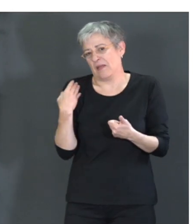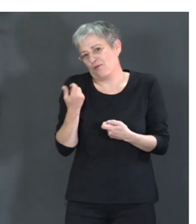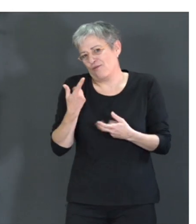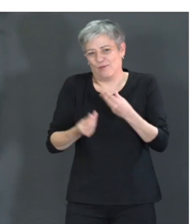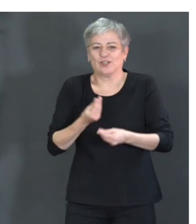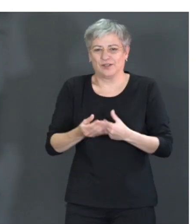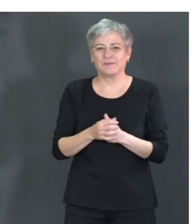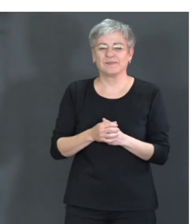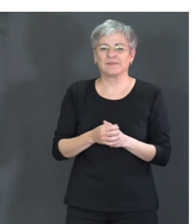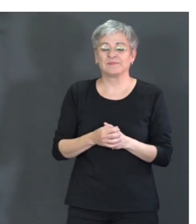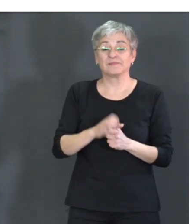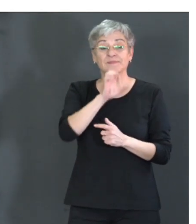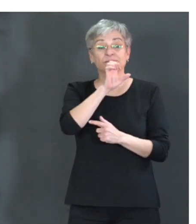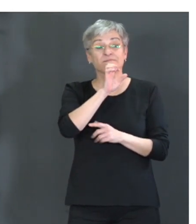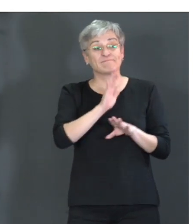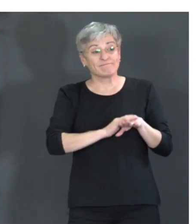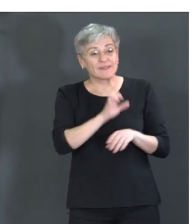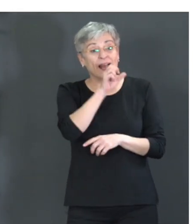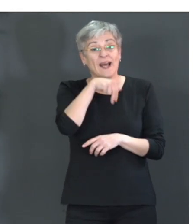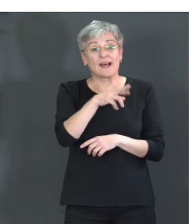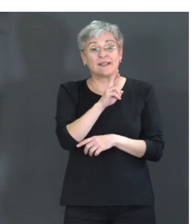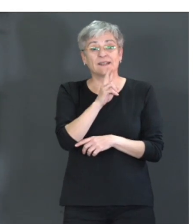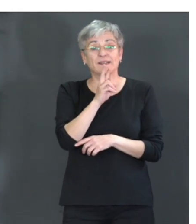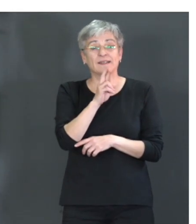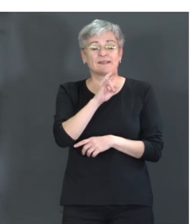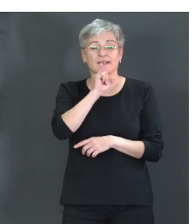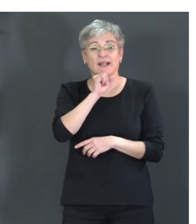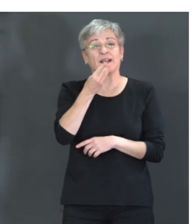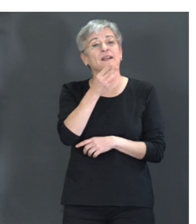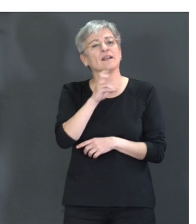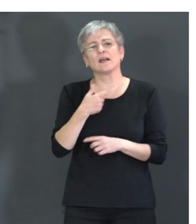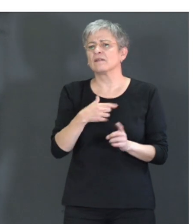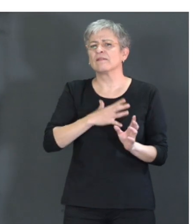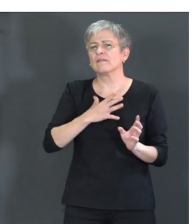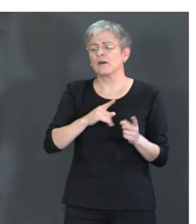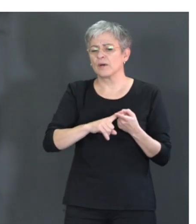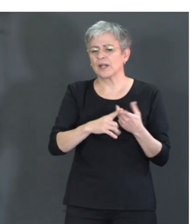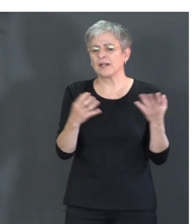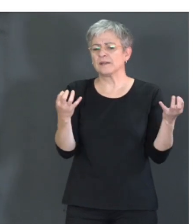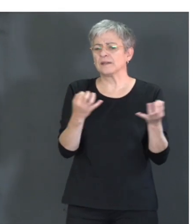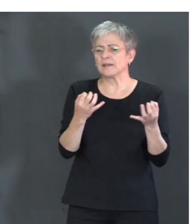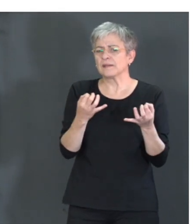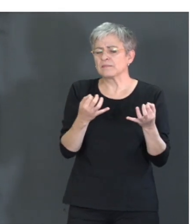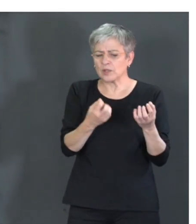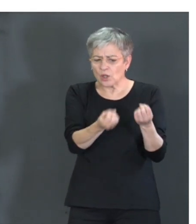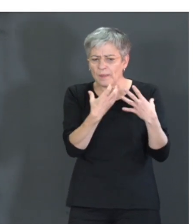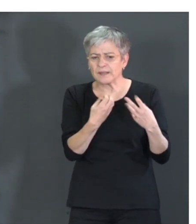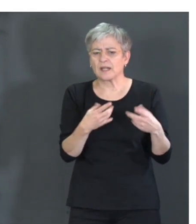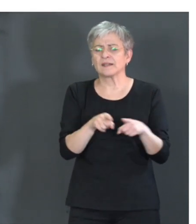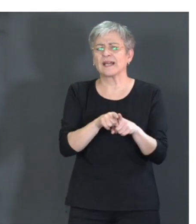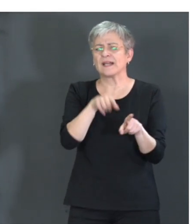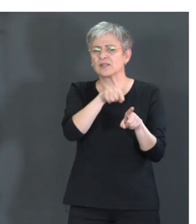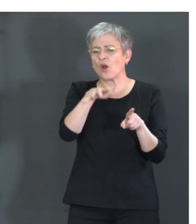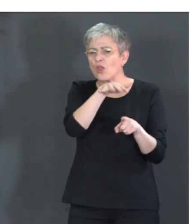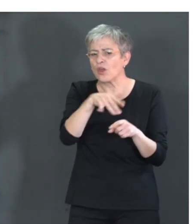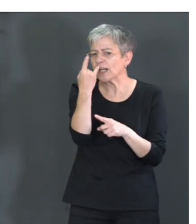Gracias. Enrique, nos comentas un poquito qué es el CRE Alzheimer, que está en Salamanca,